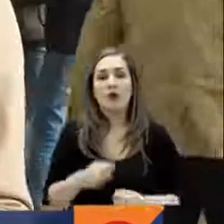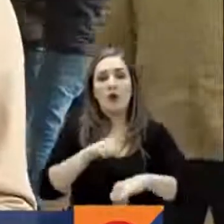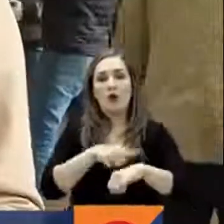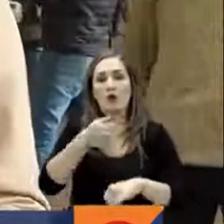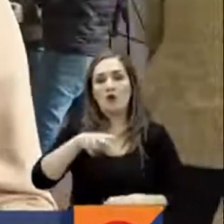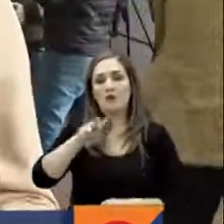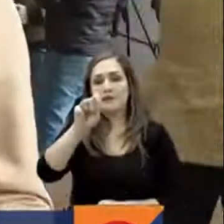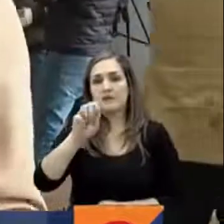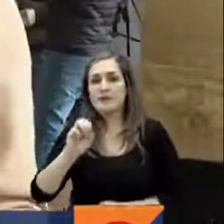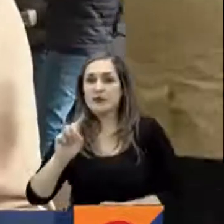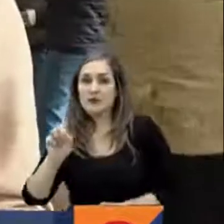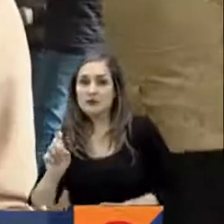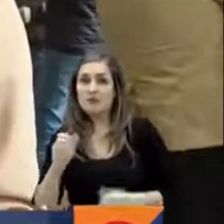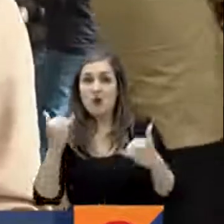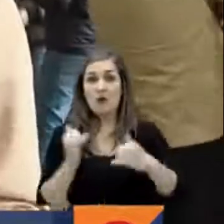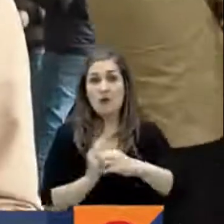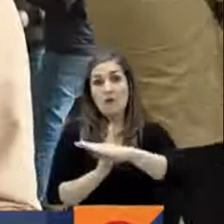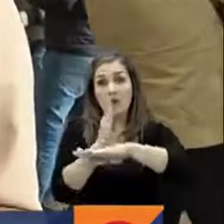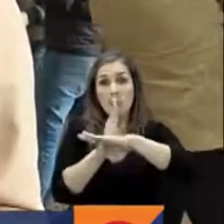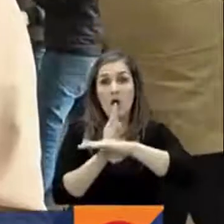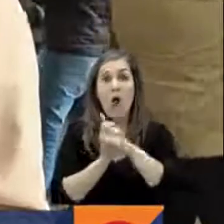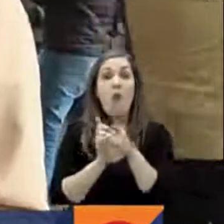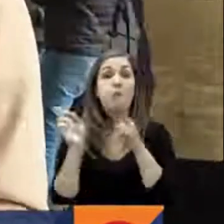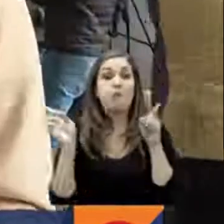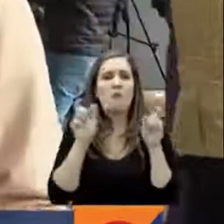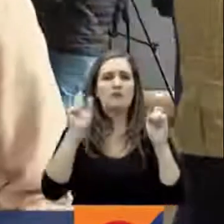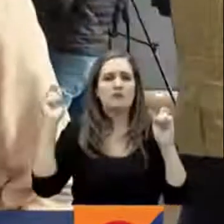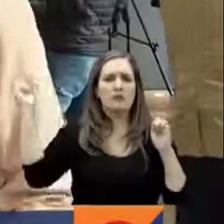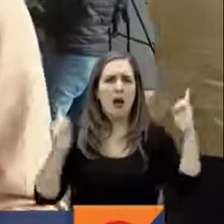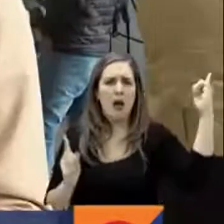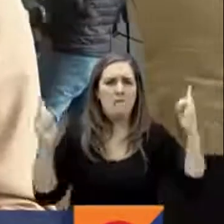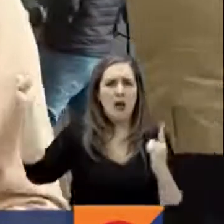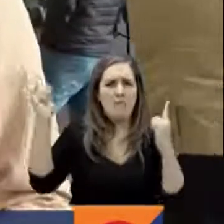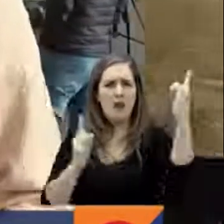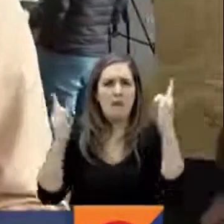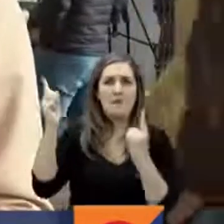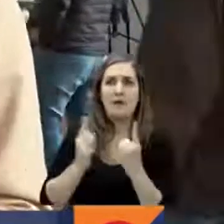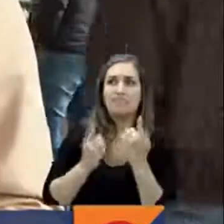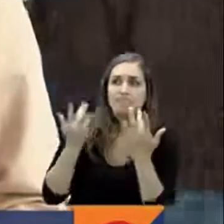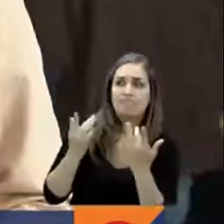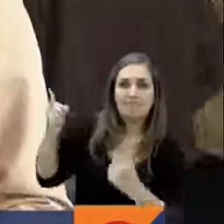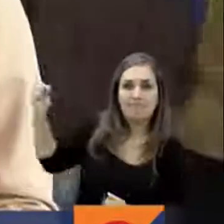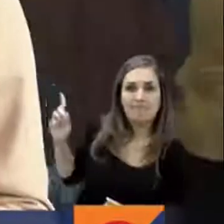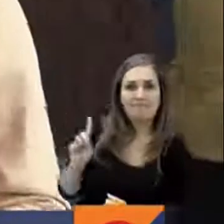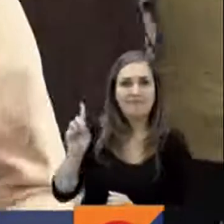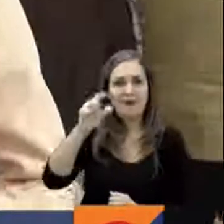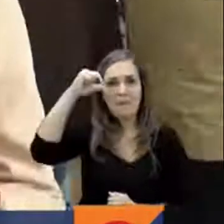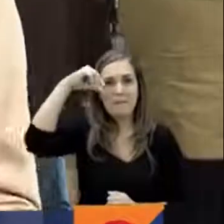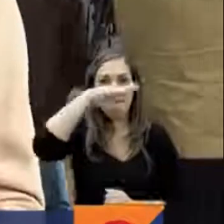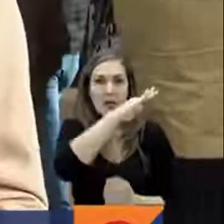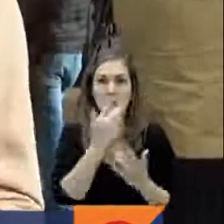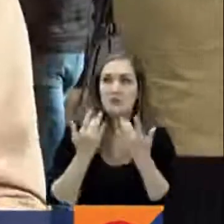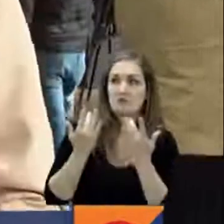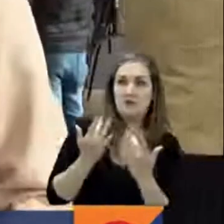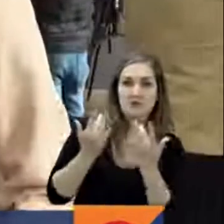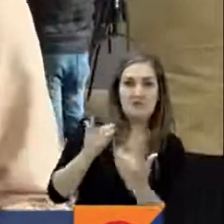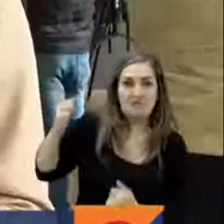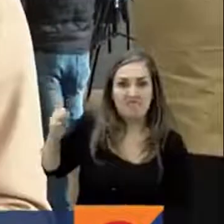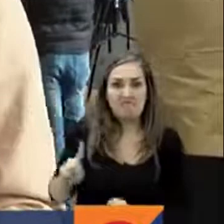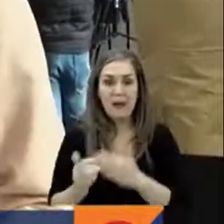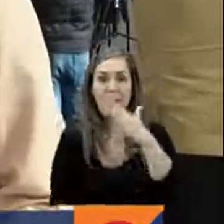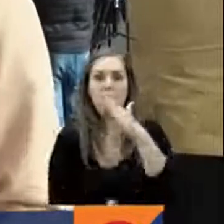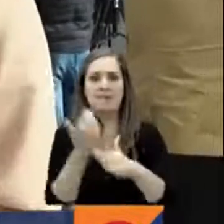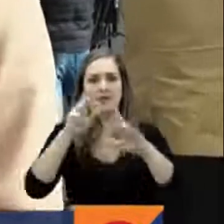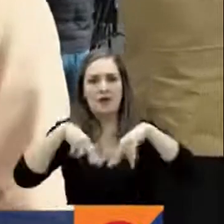12:06 del mediodía y aquí las personas aún continúan llegando, que llegue el presidente electo de los colombianos, Gustavo Petro, para